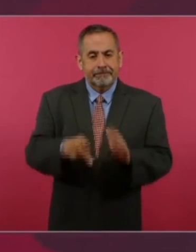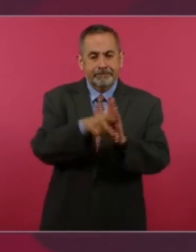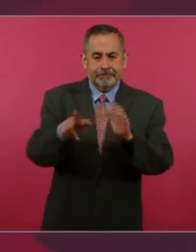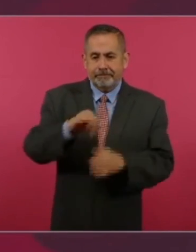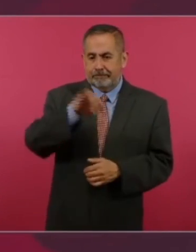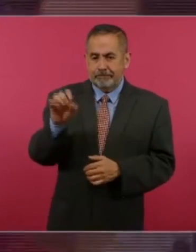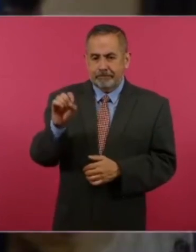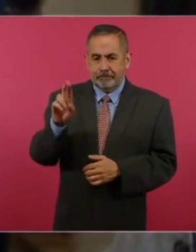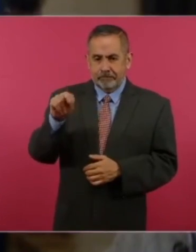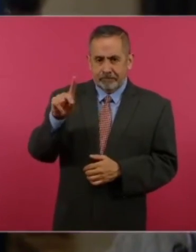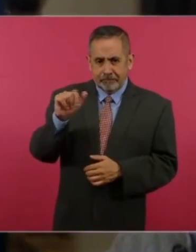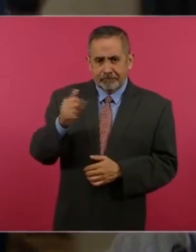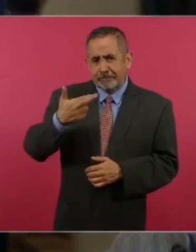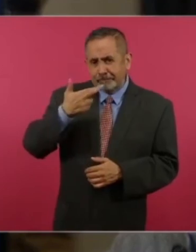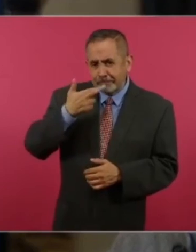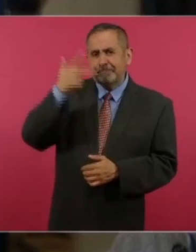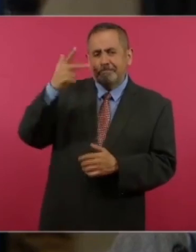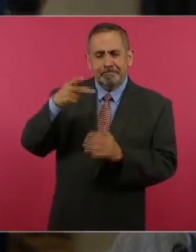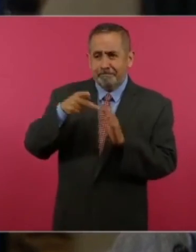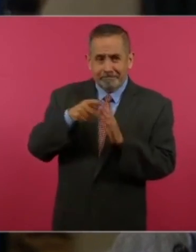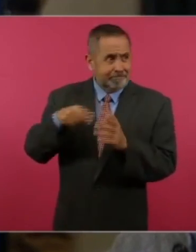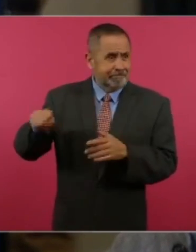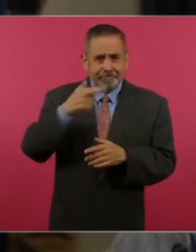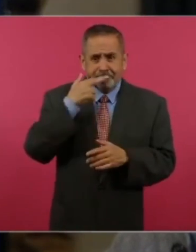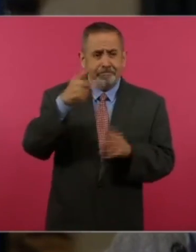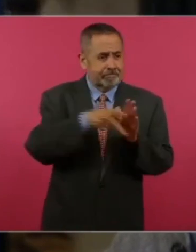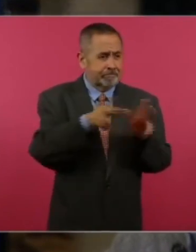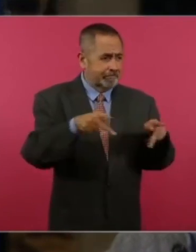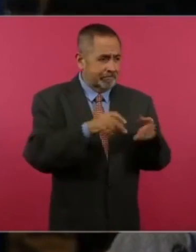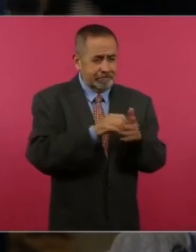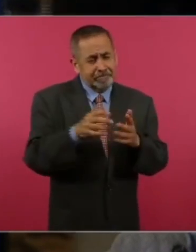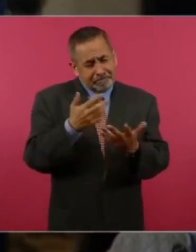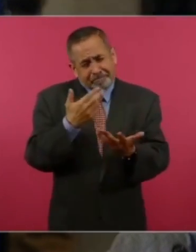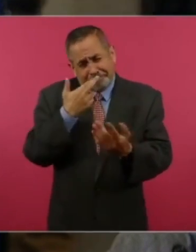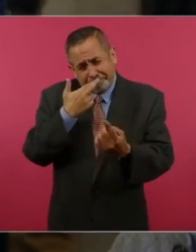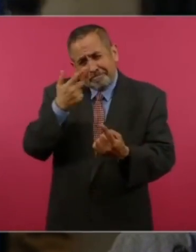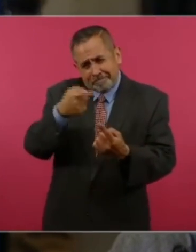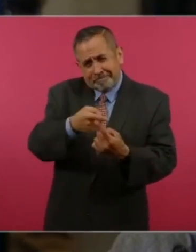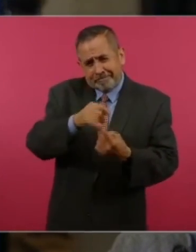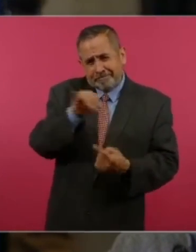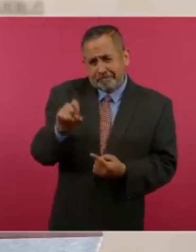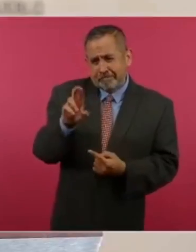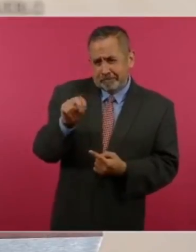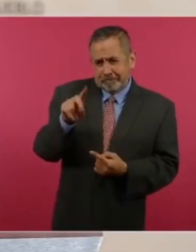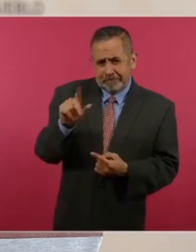periódico La Jornada son lo mejor que hay en la prensa de este país.